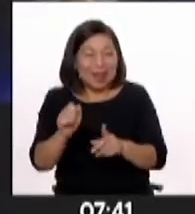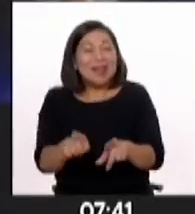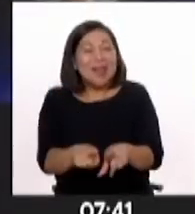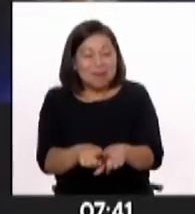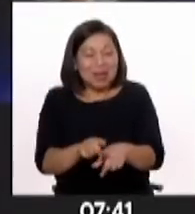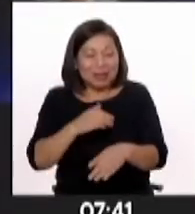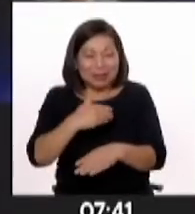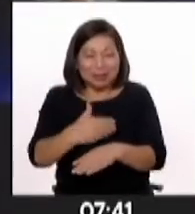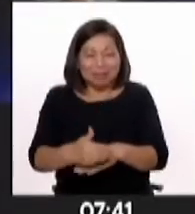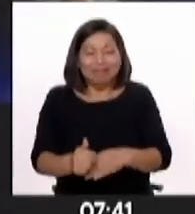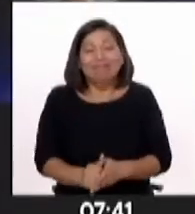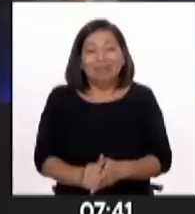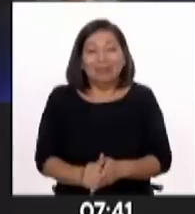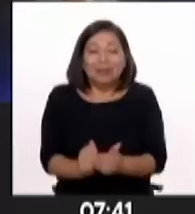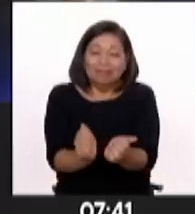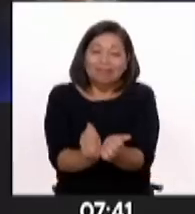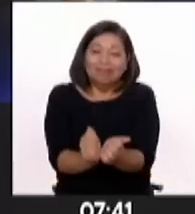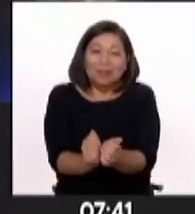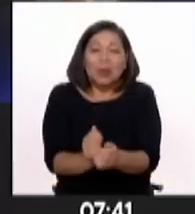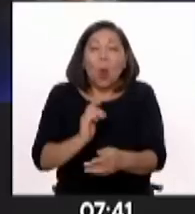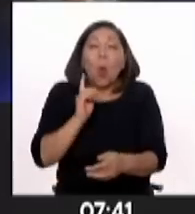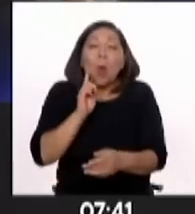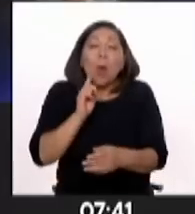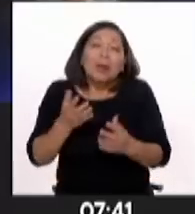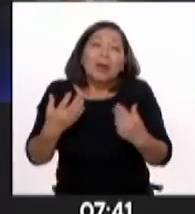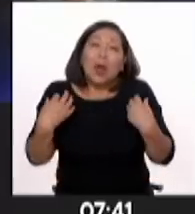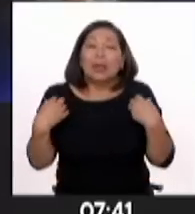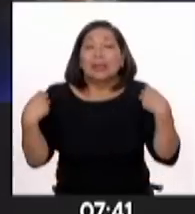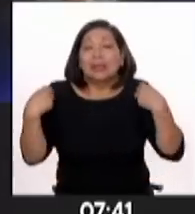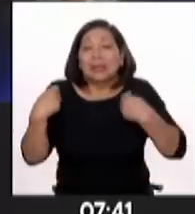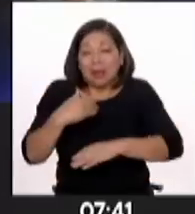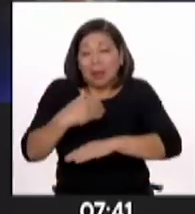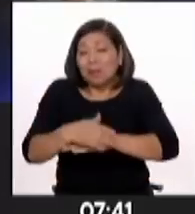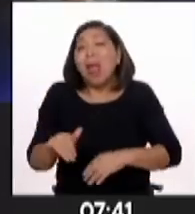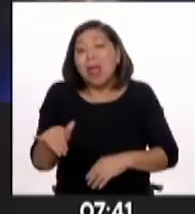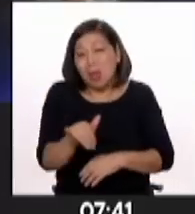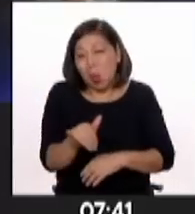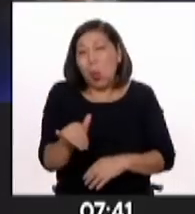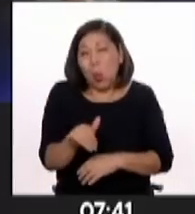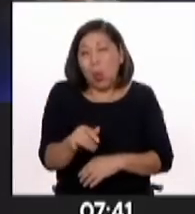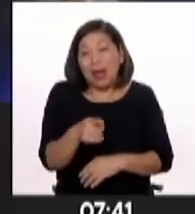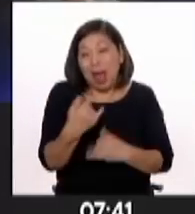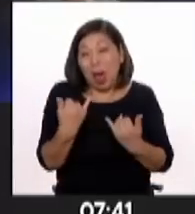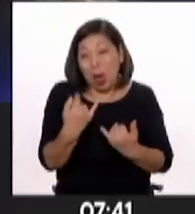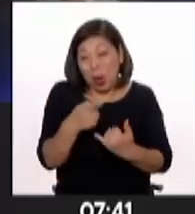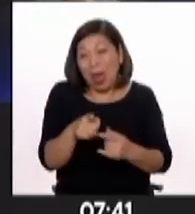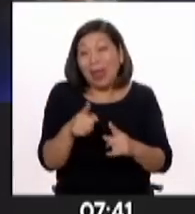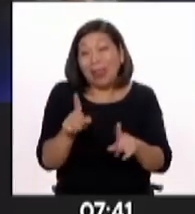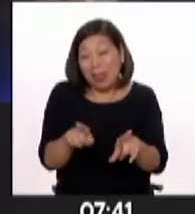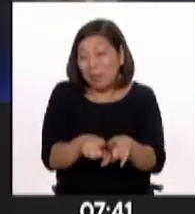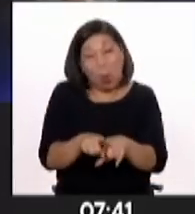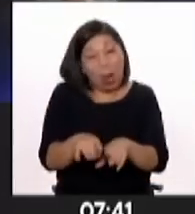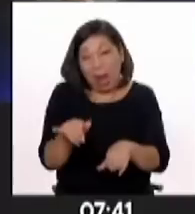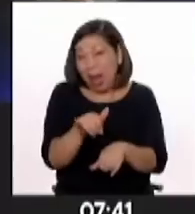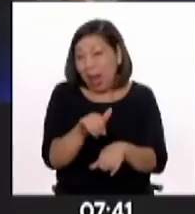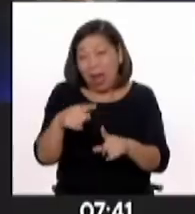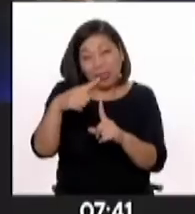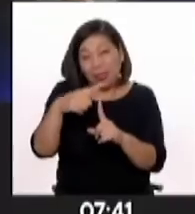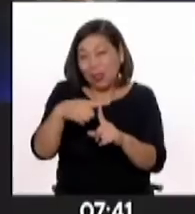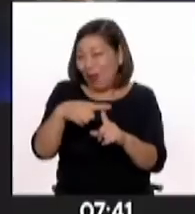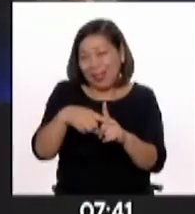manos enmarrocadas y se cubrió con su saco. Caso similar sucede con el expresidente Alejandro Toledo, que